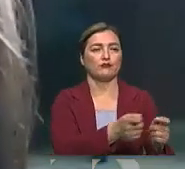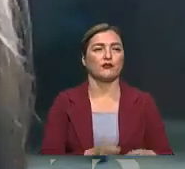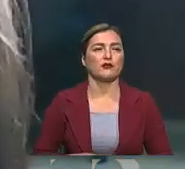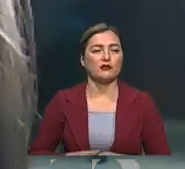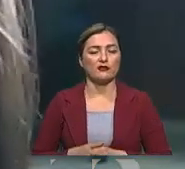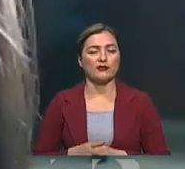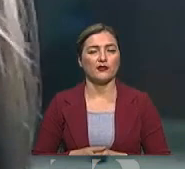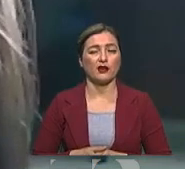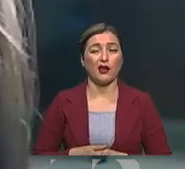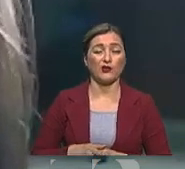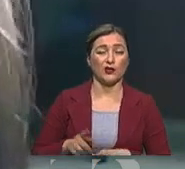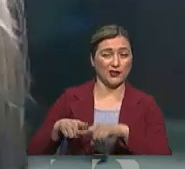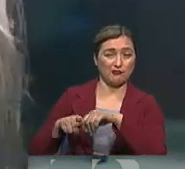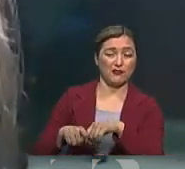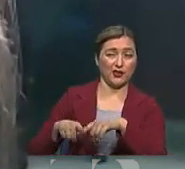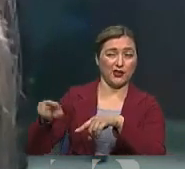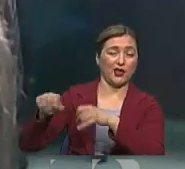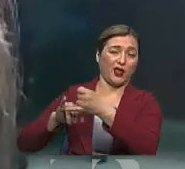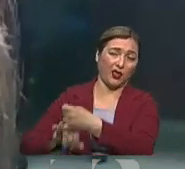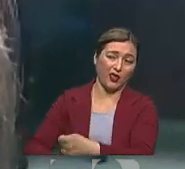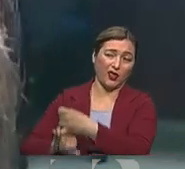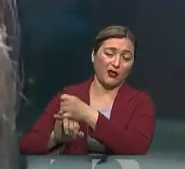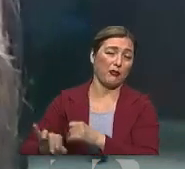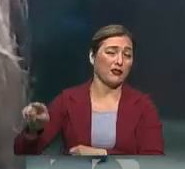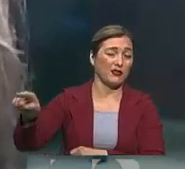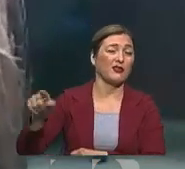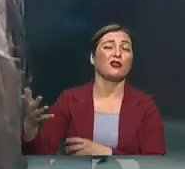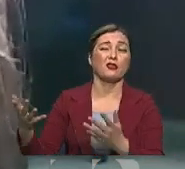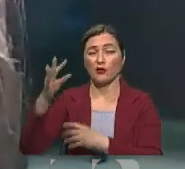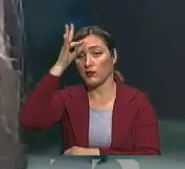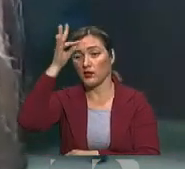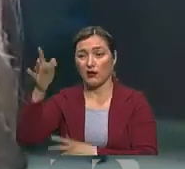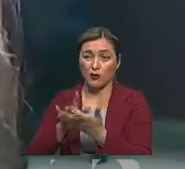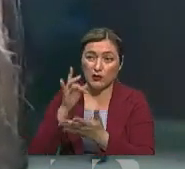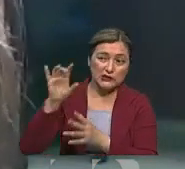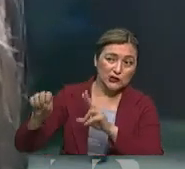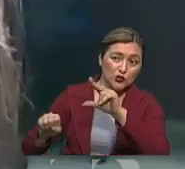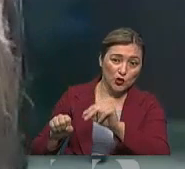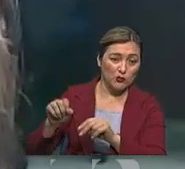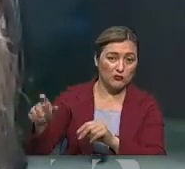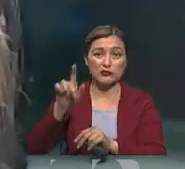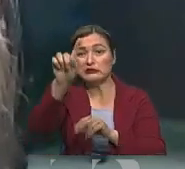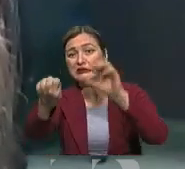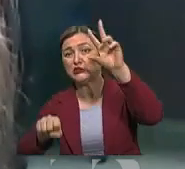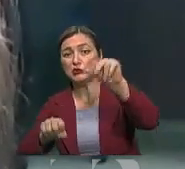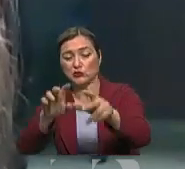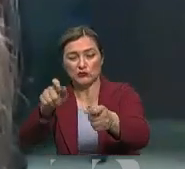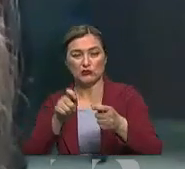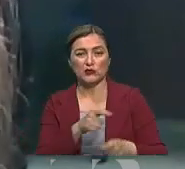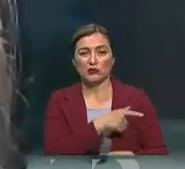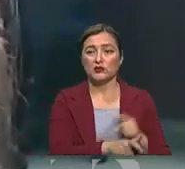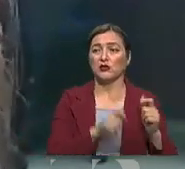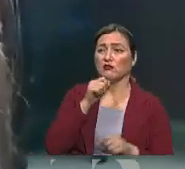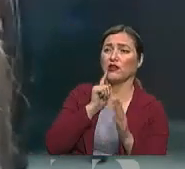un poco atados a la disponibilidad de medicamentos que hay en otros hospitales para que les suministren a sus pacientes, siendo el caso que hay la denuncia de